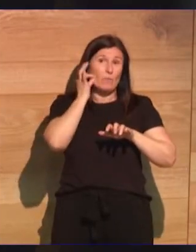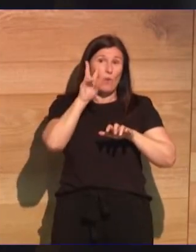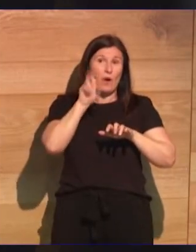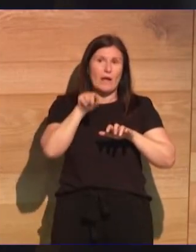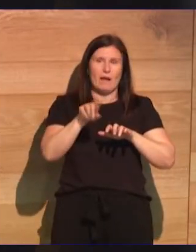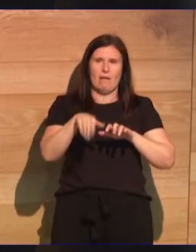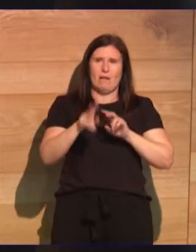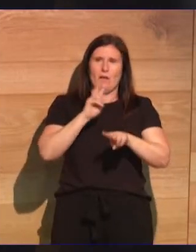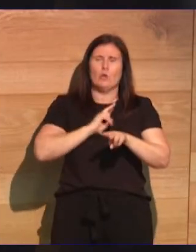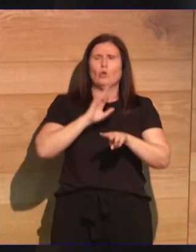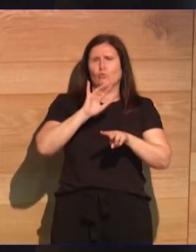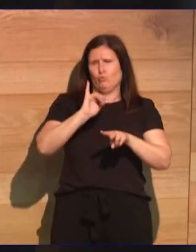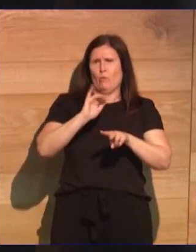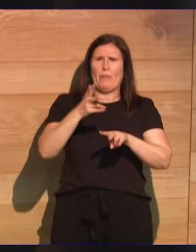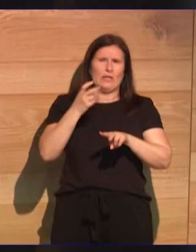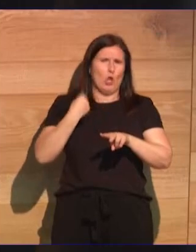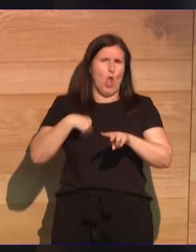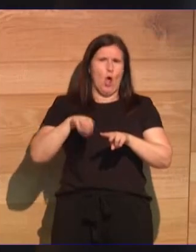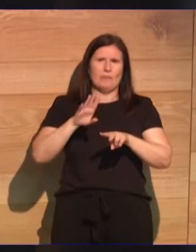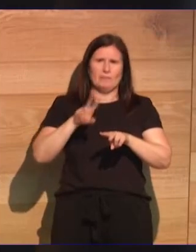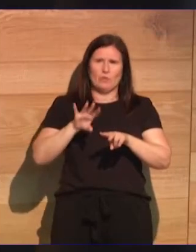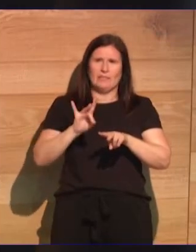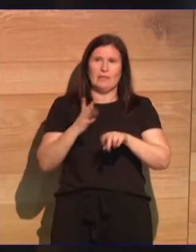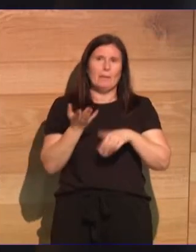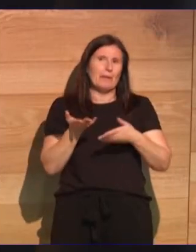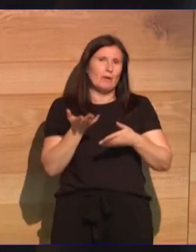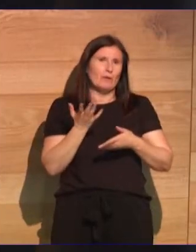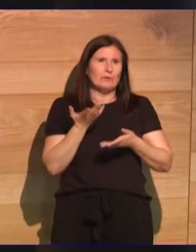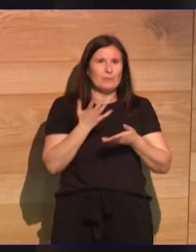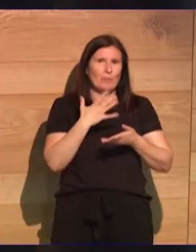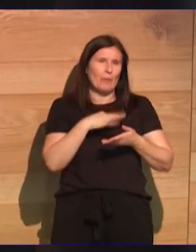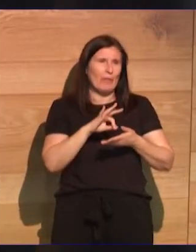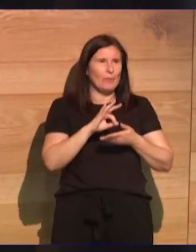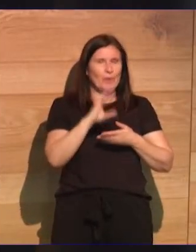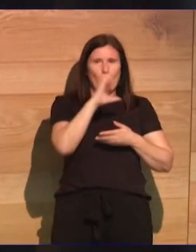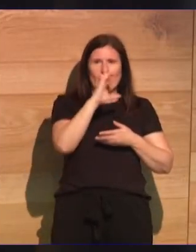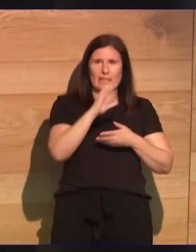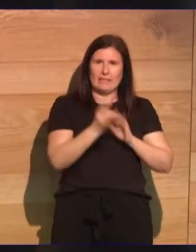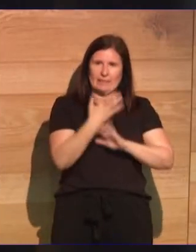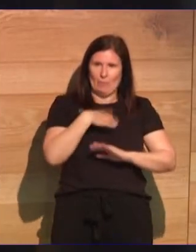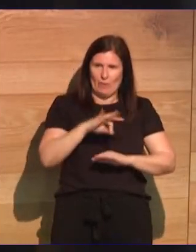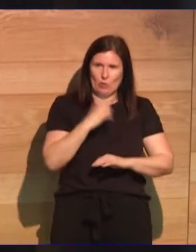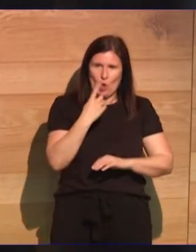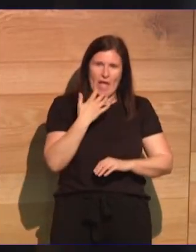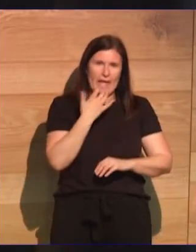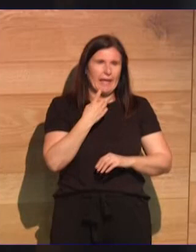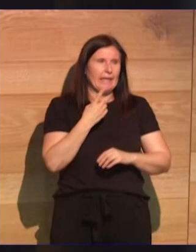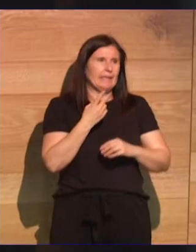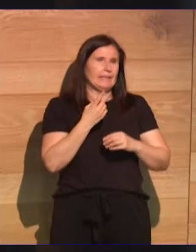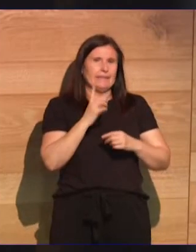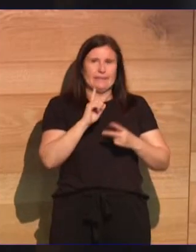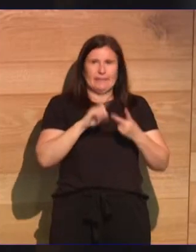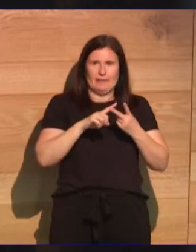lo que diga, si voy vestida así, si puedo hacer esto, si me puedo sacar una cuenta corriente, si puedo ir a tal sitio yo sola, pues a lo mejor